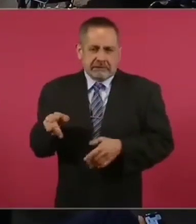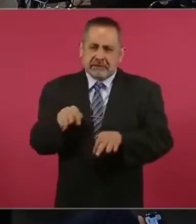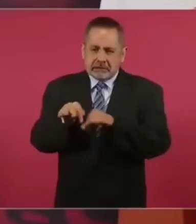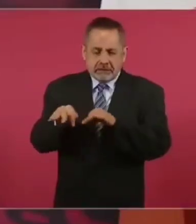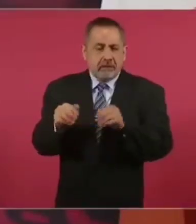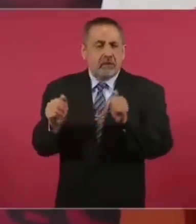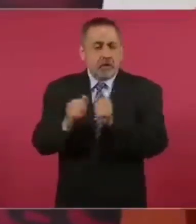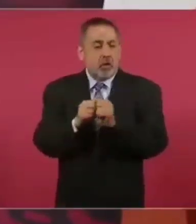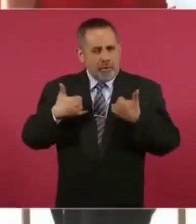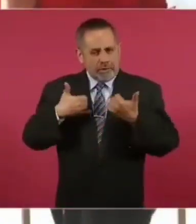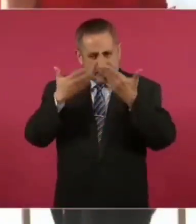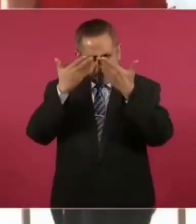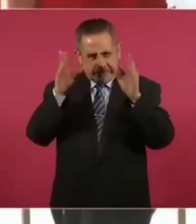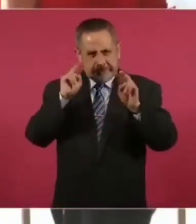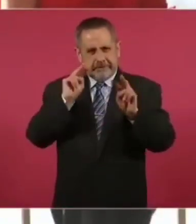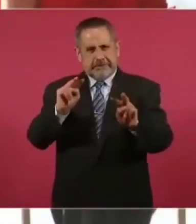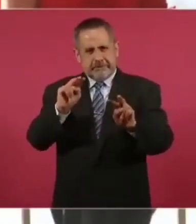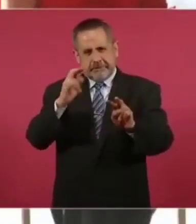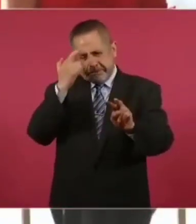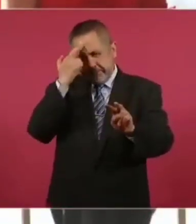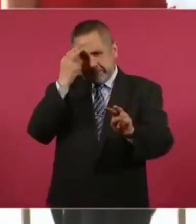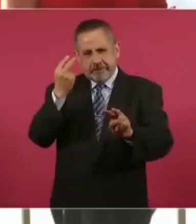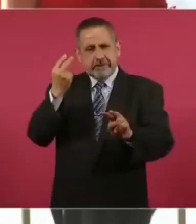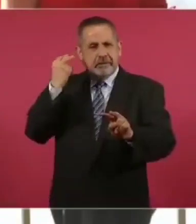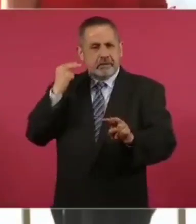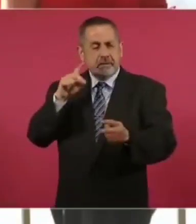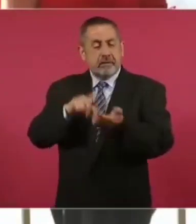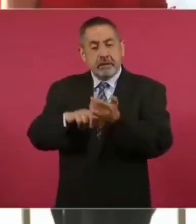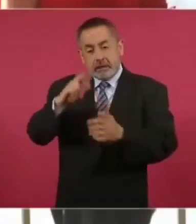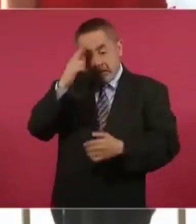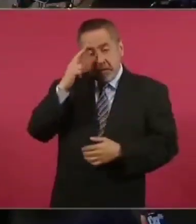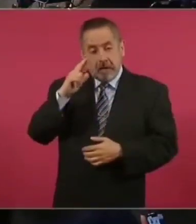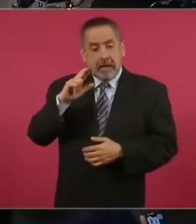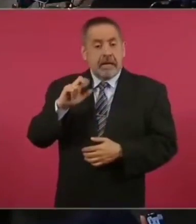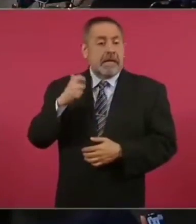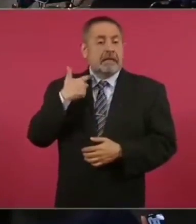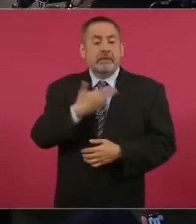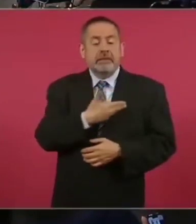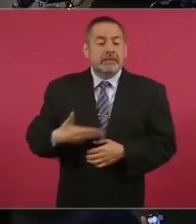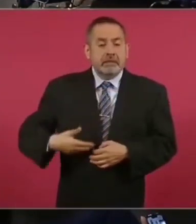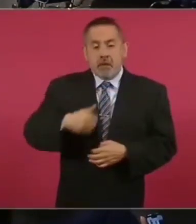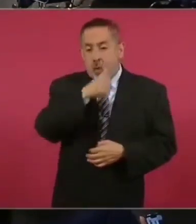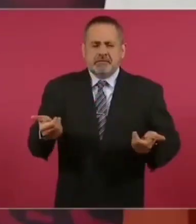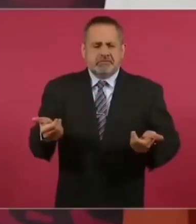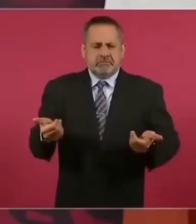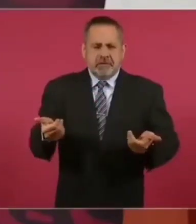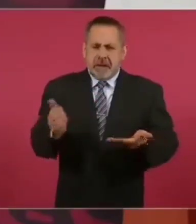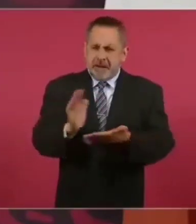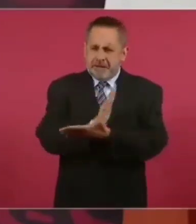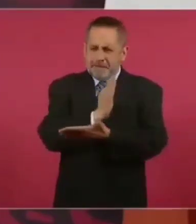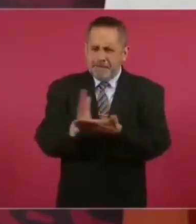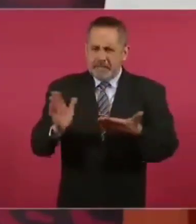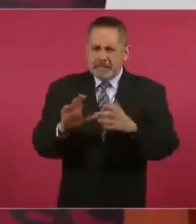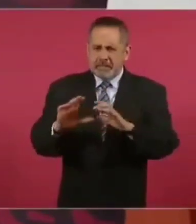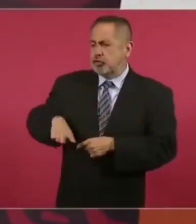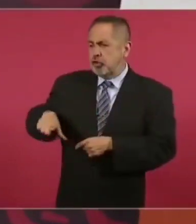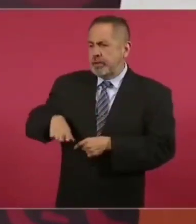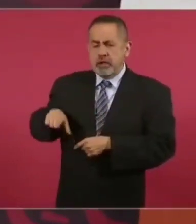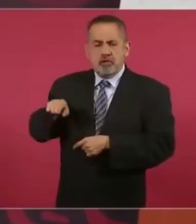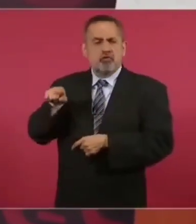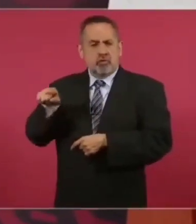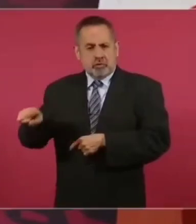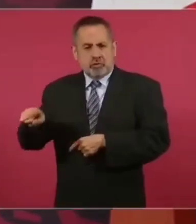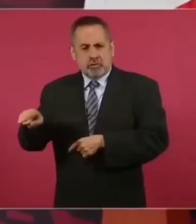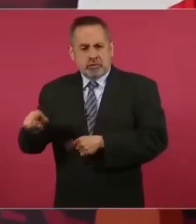en OHL. Recordar que el presidente Juárez separó el poder civil del